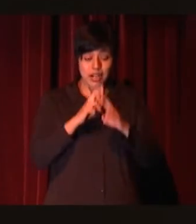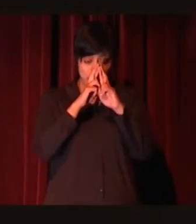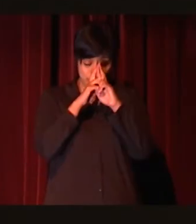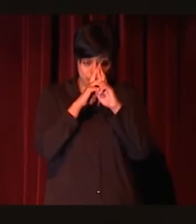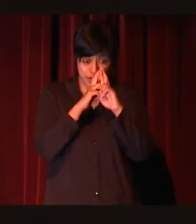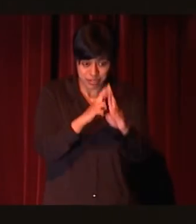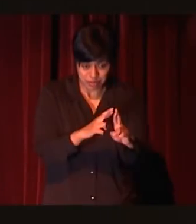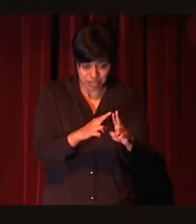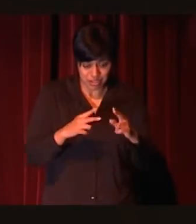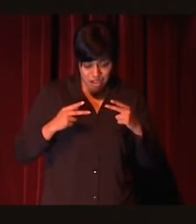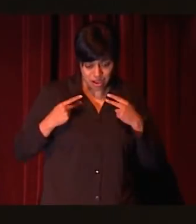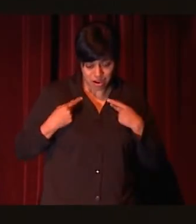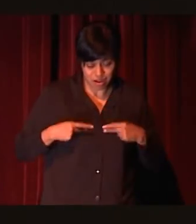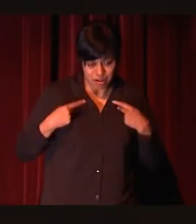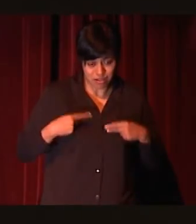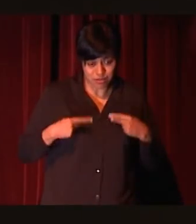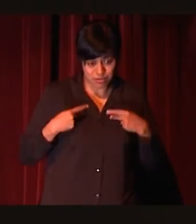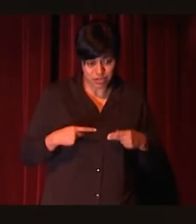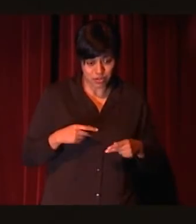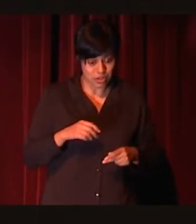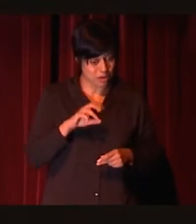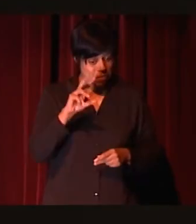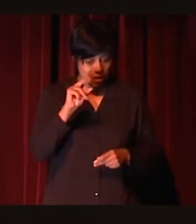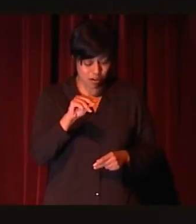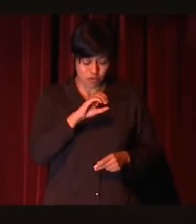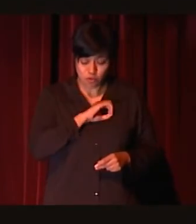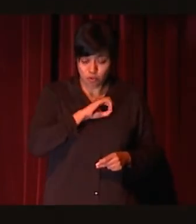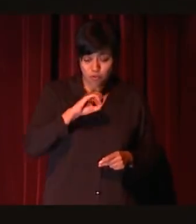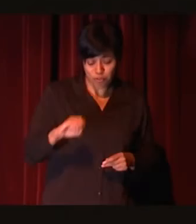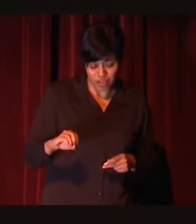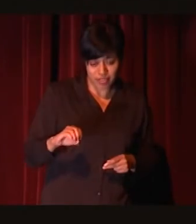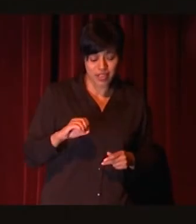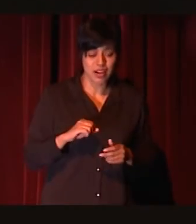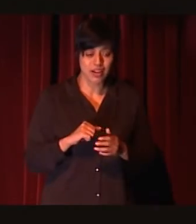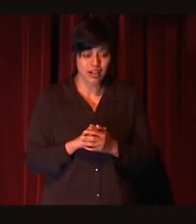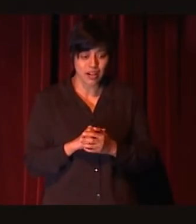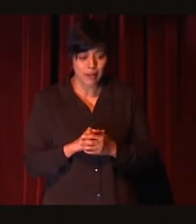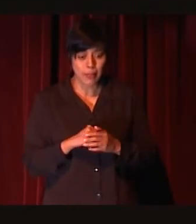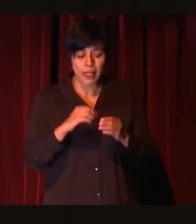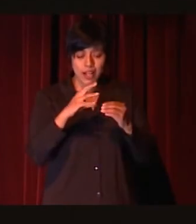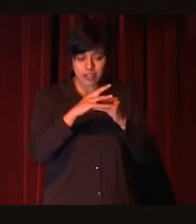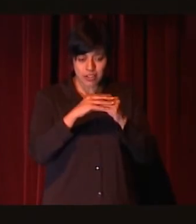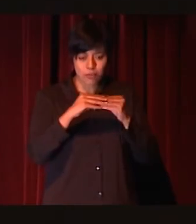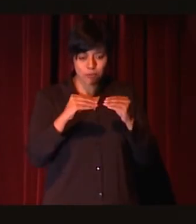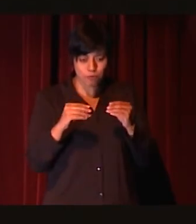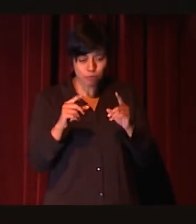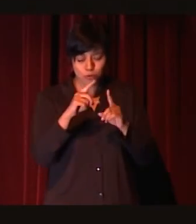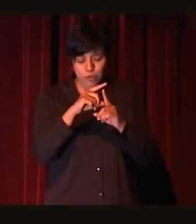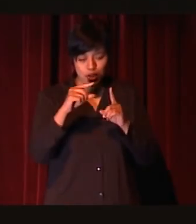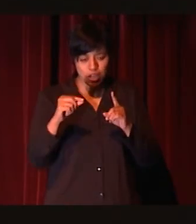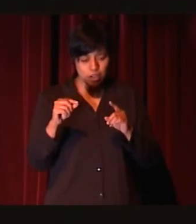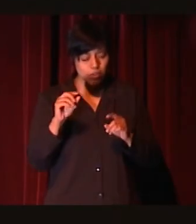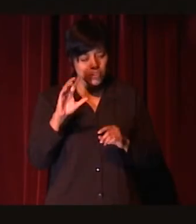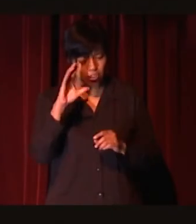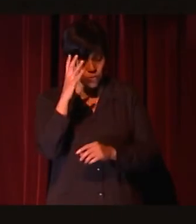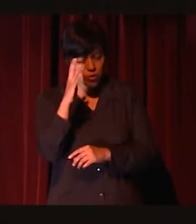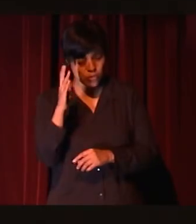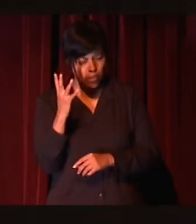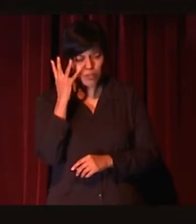a nuestro alrededor podemos también hacer los frutos y las hojas de nuestro árbol muchísimo más bonitas